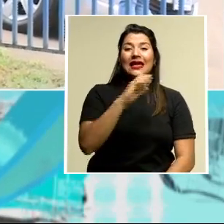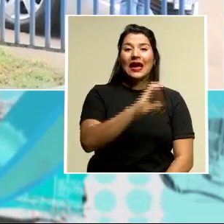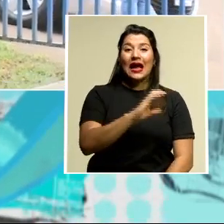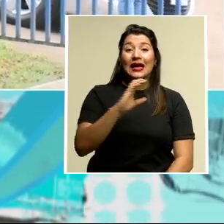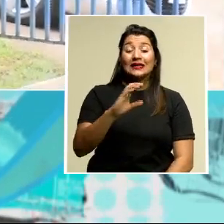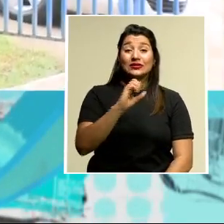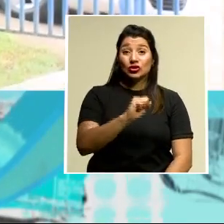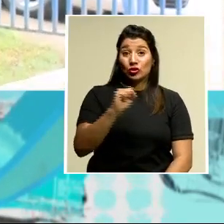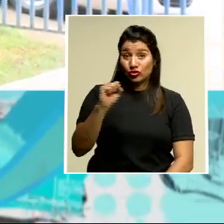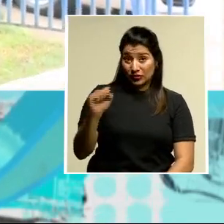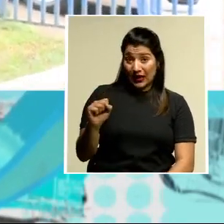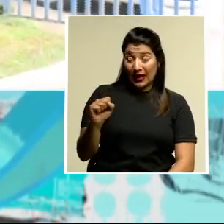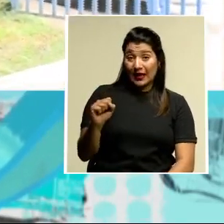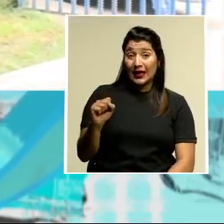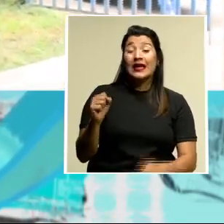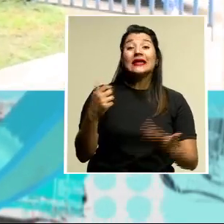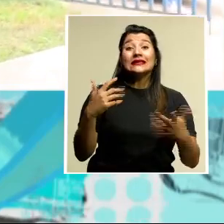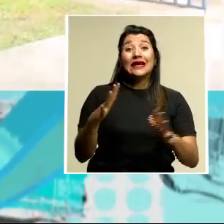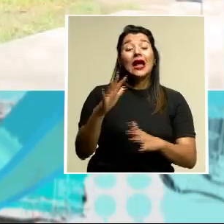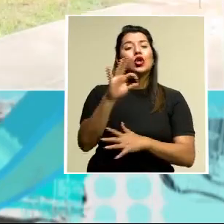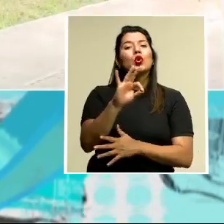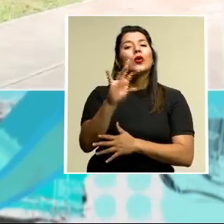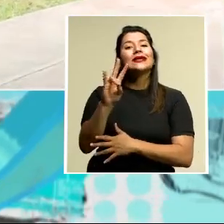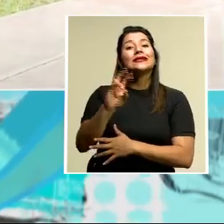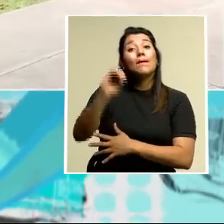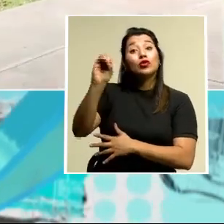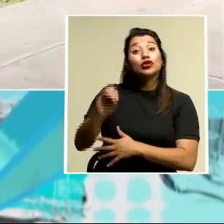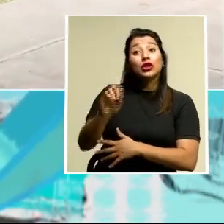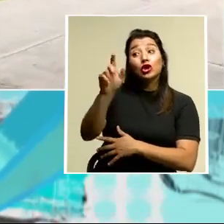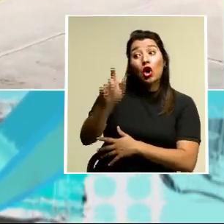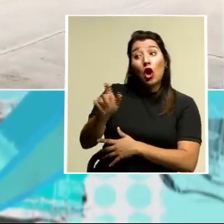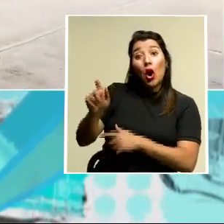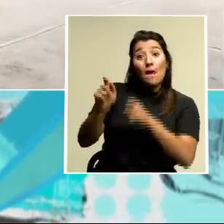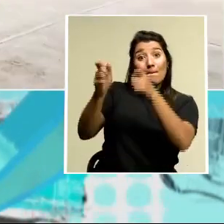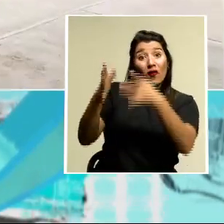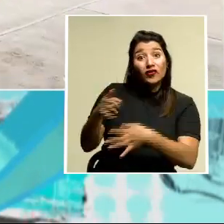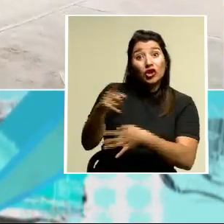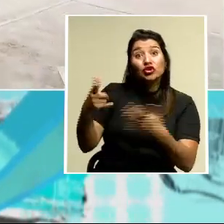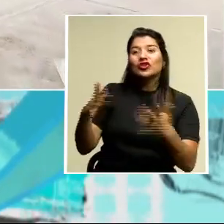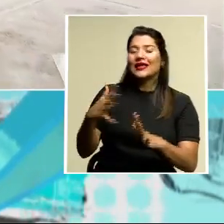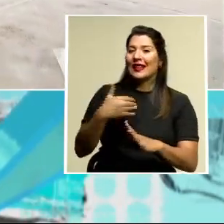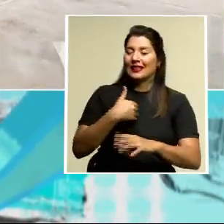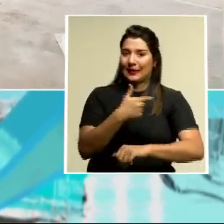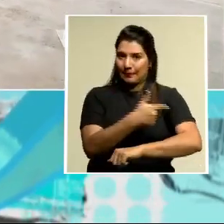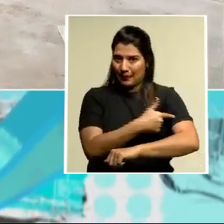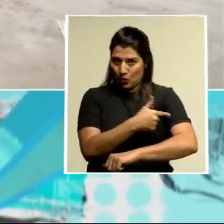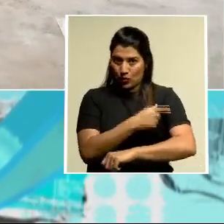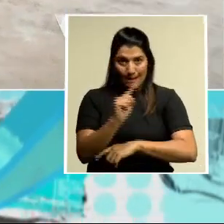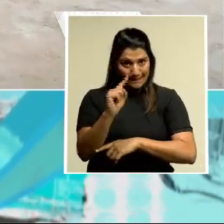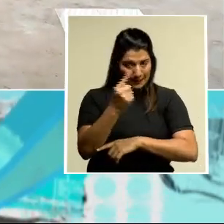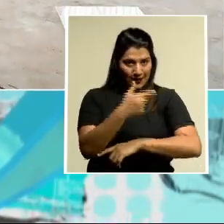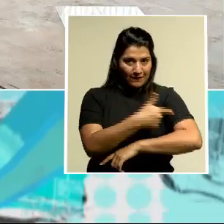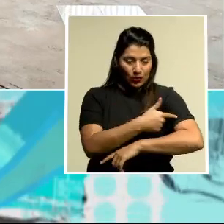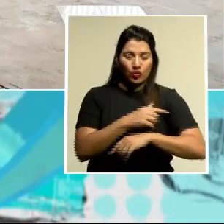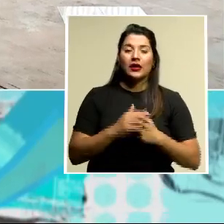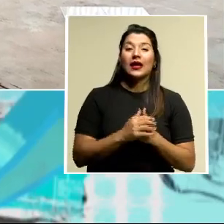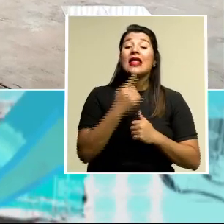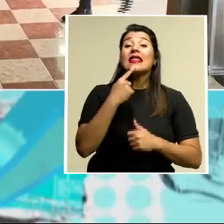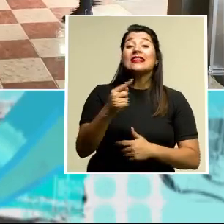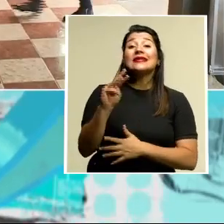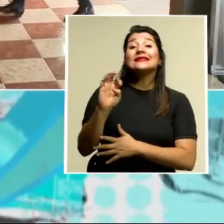de Seguro Social, el 97% de los docentes ya cuentan con la vacuna. Tanto el MEP como